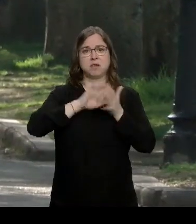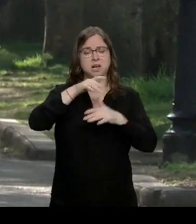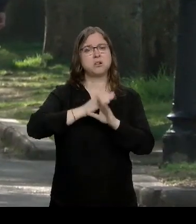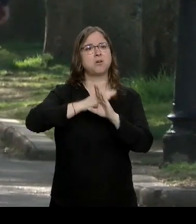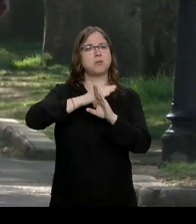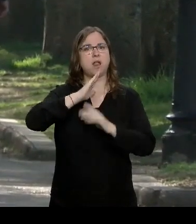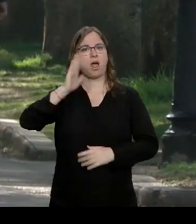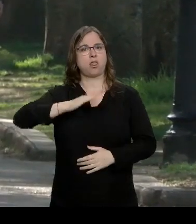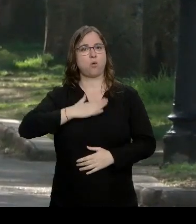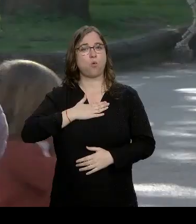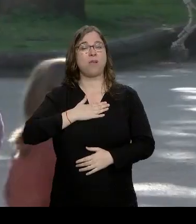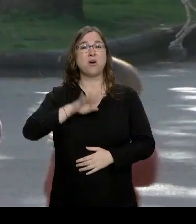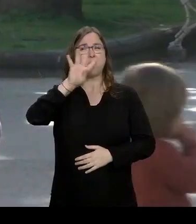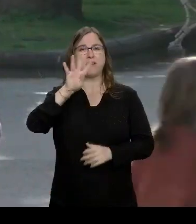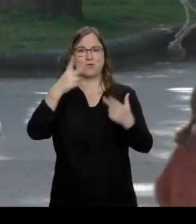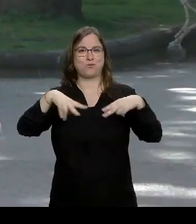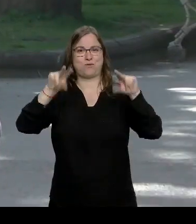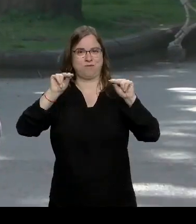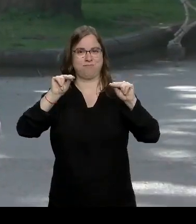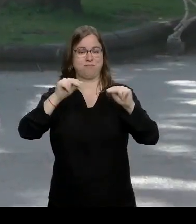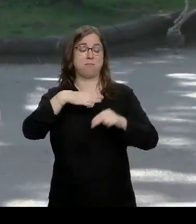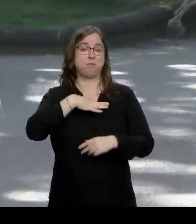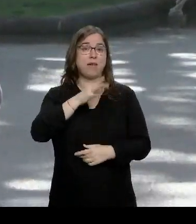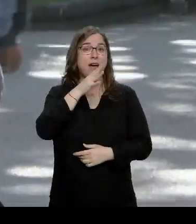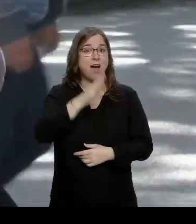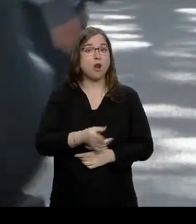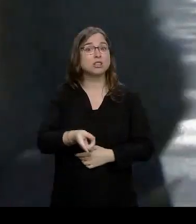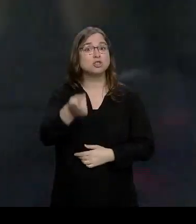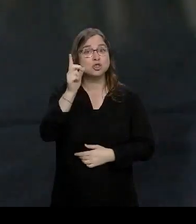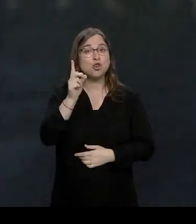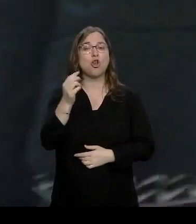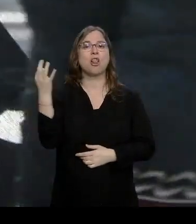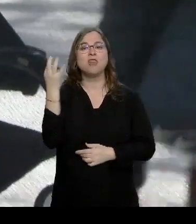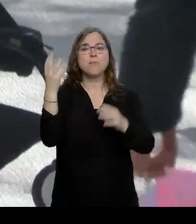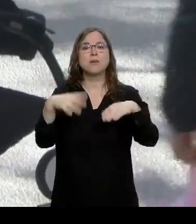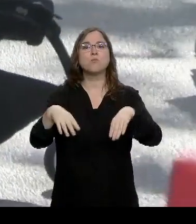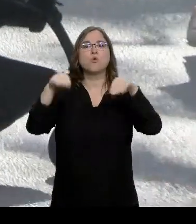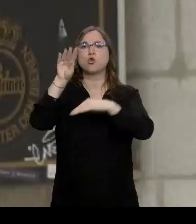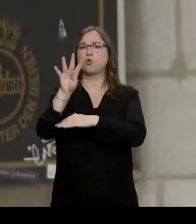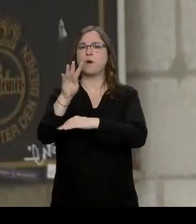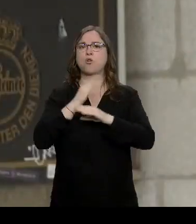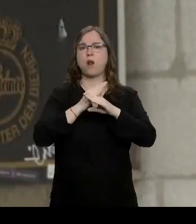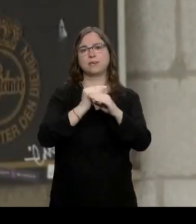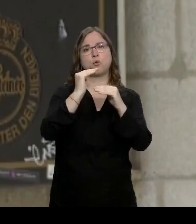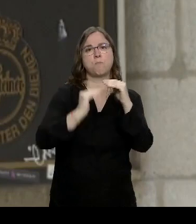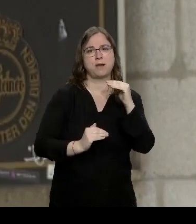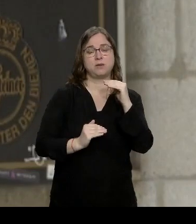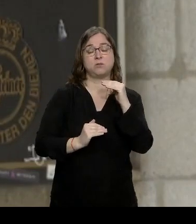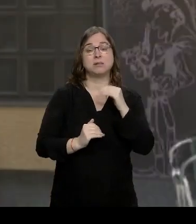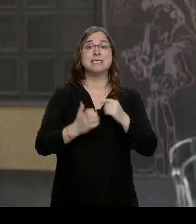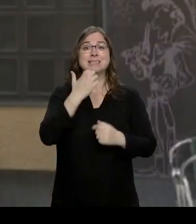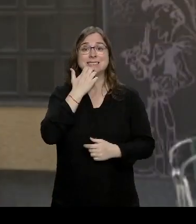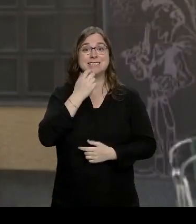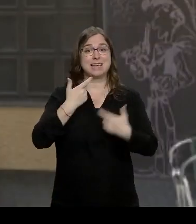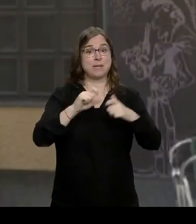que le corresponde y salir del 4 en el que está ahora. En este momento solo Burgos debiera estar en ese nivel extremo. Pasar a un nivel 2